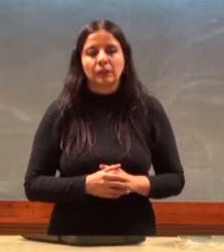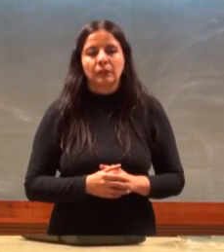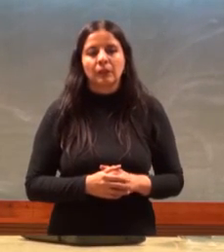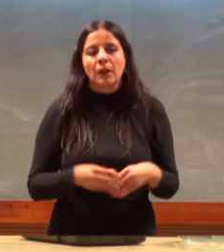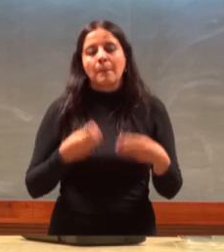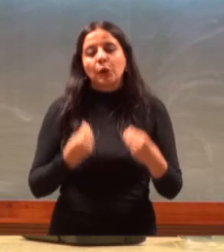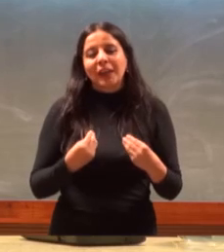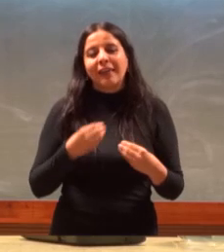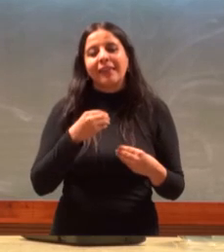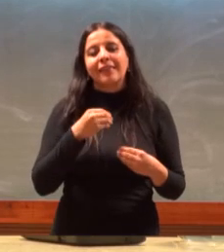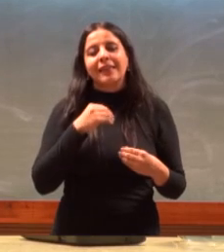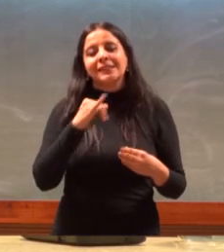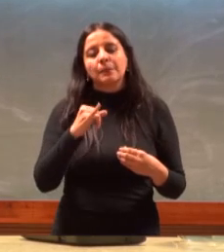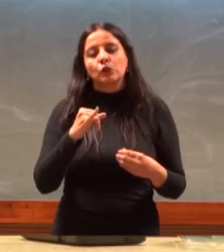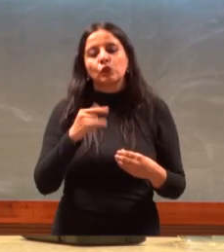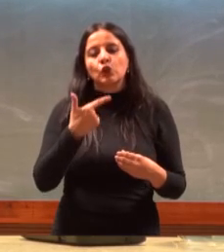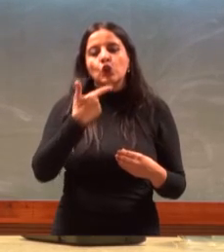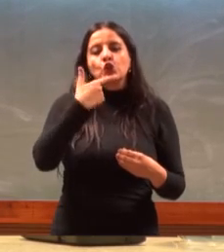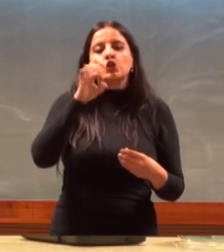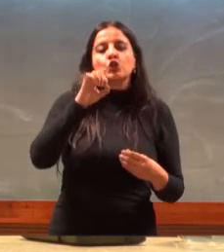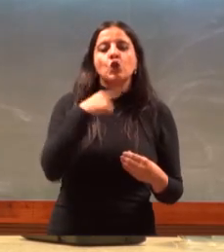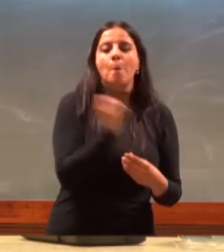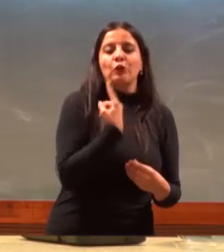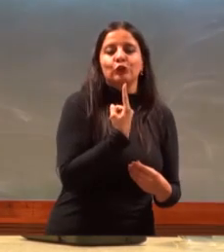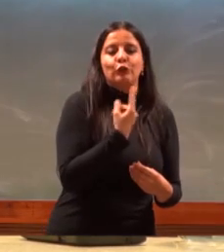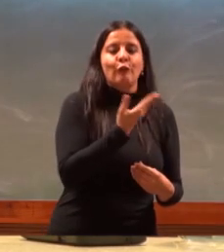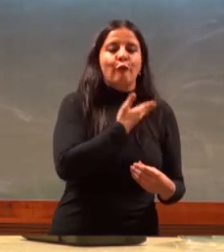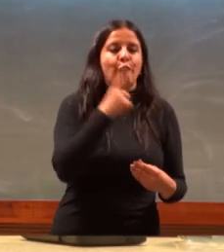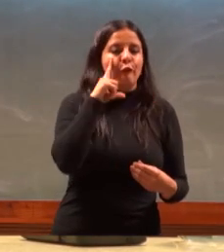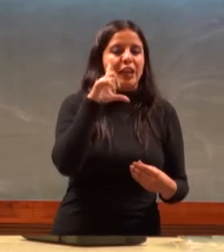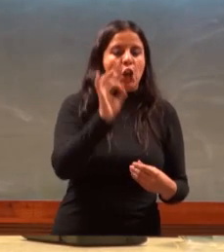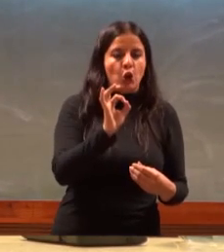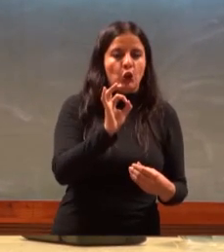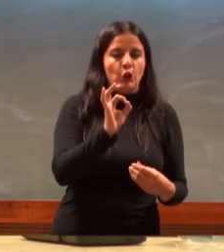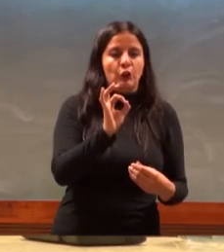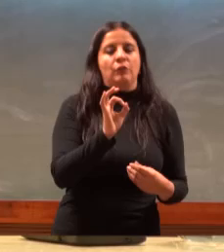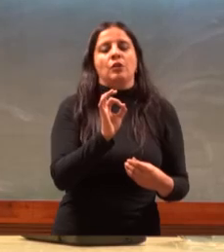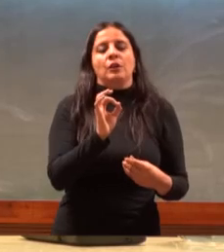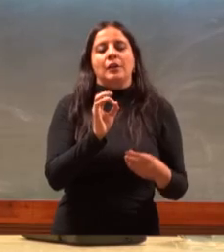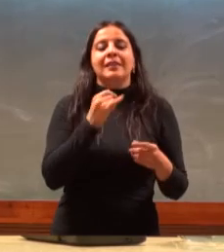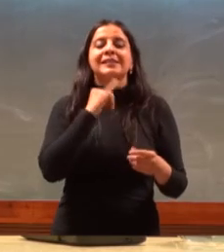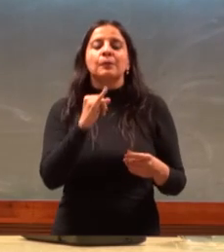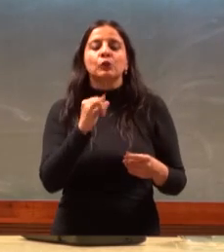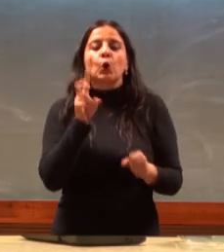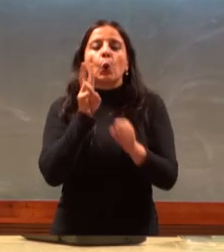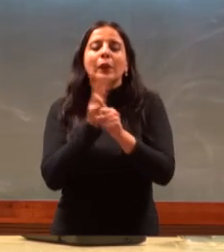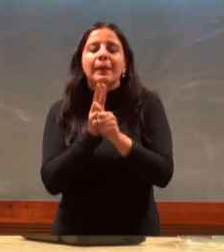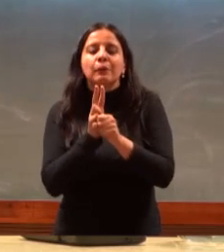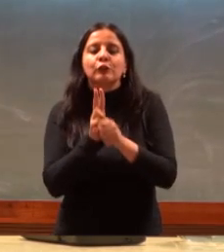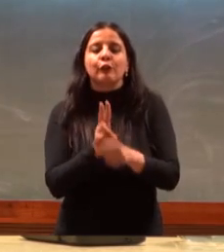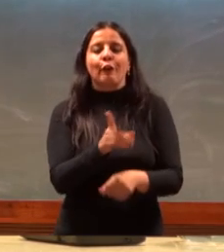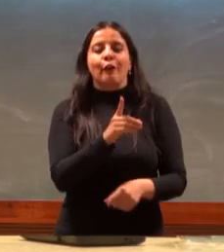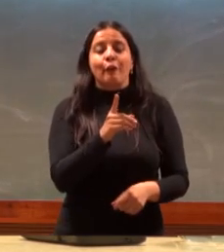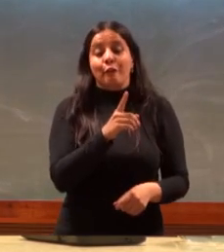somos filo cuidemos filo decimos somos filo y cuando y lo pensamos mucho con Flavia lo pensamos mucho